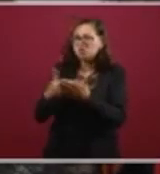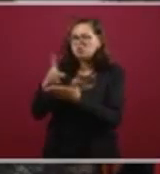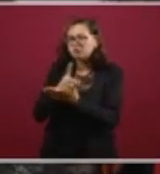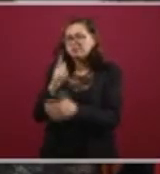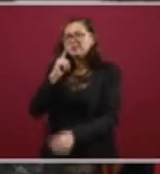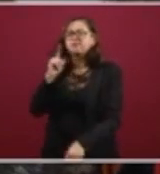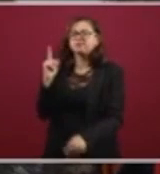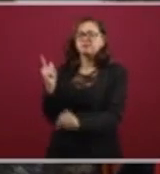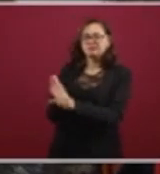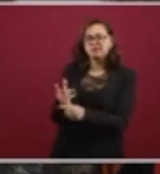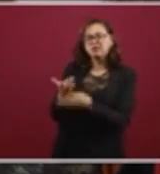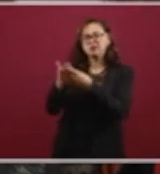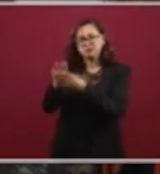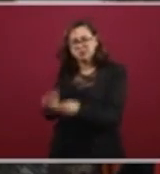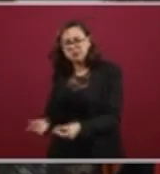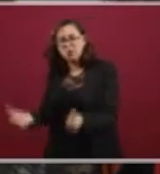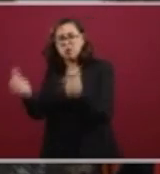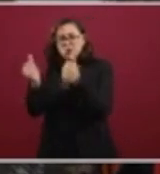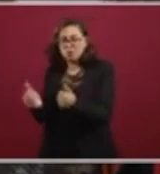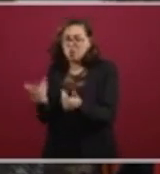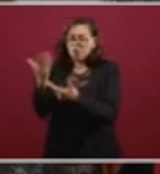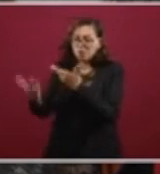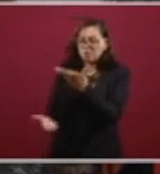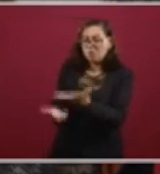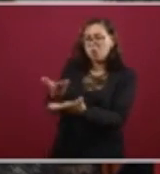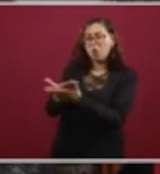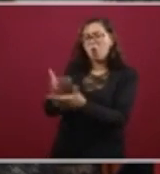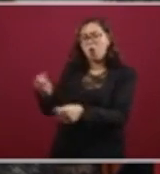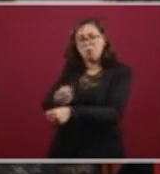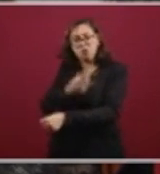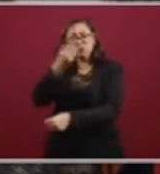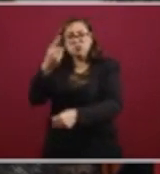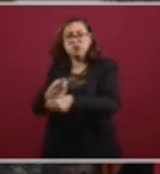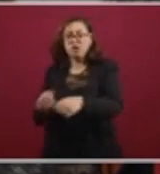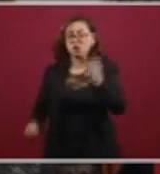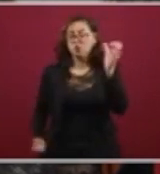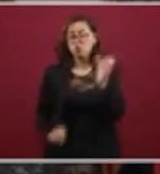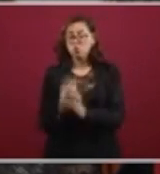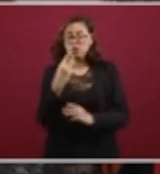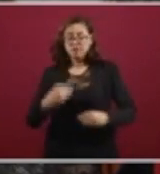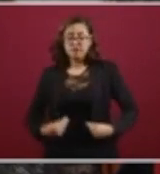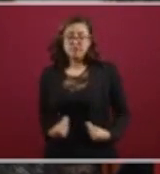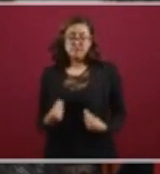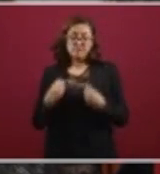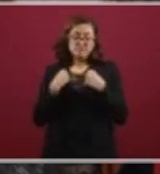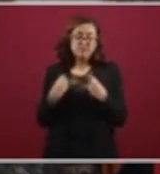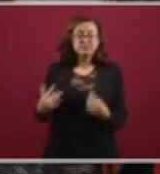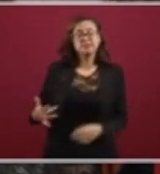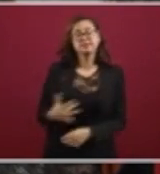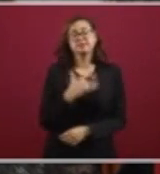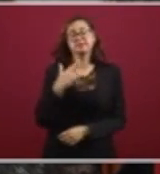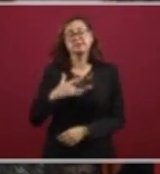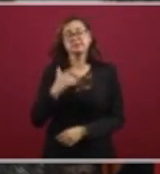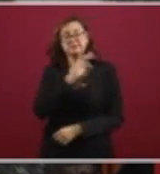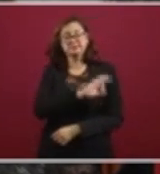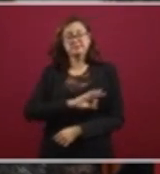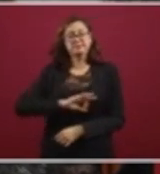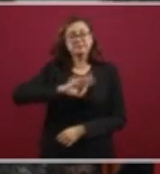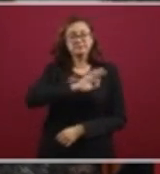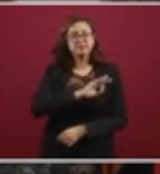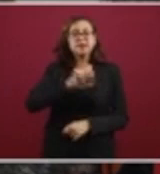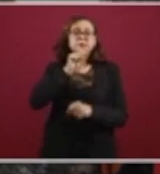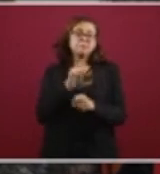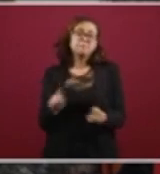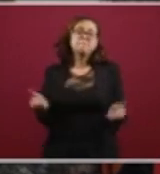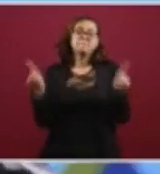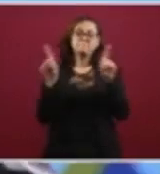la oportunidad de decidir un proyecto de vida que genere plenitud y que genere felicidad. Así como